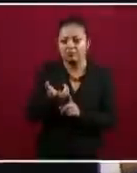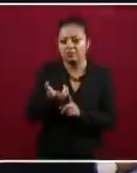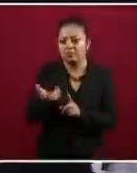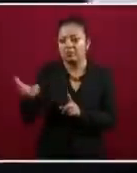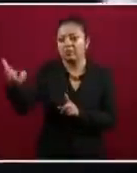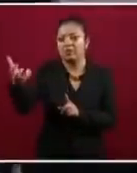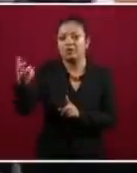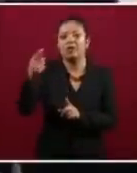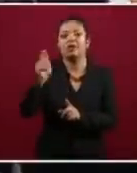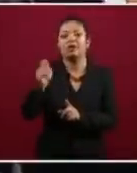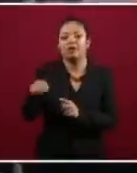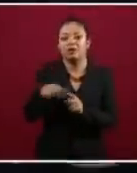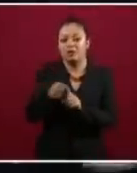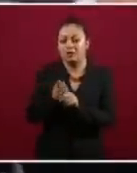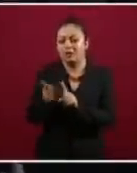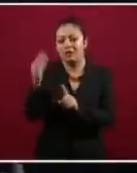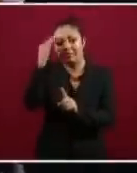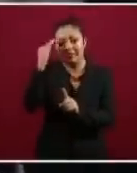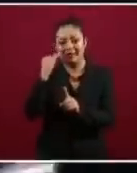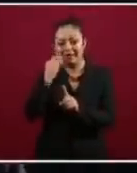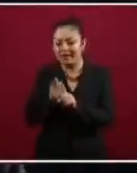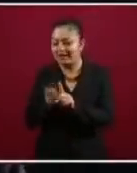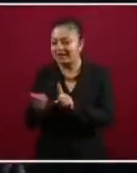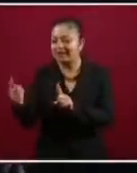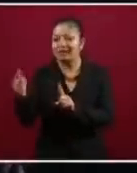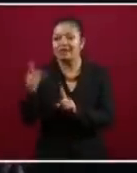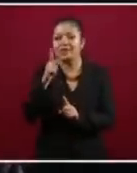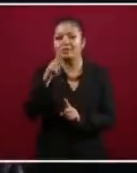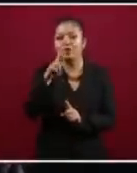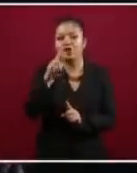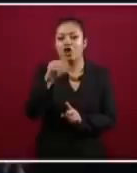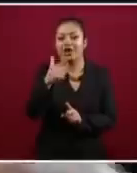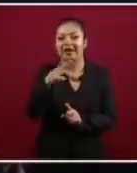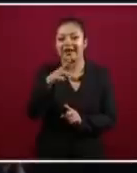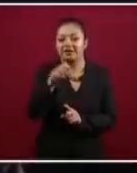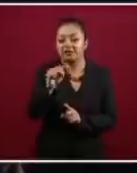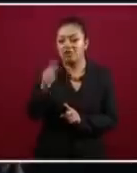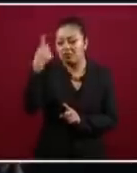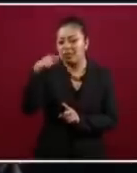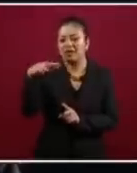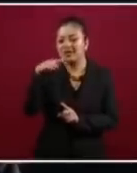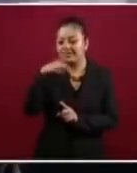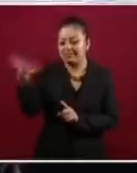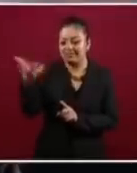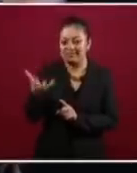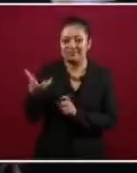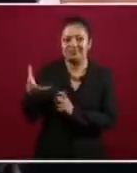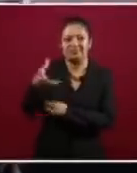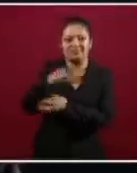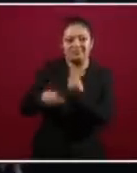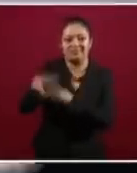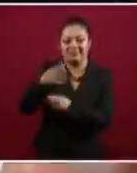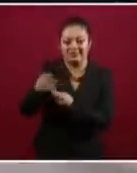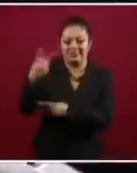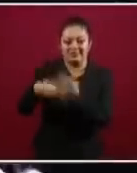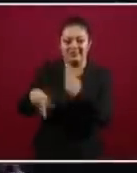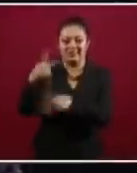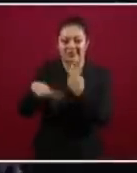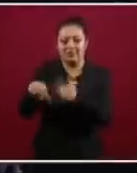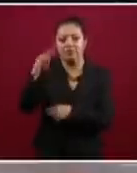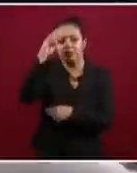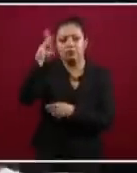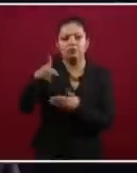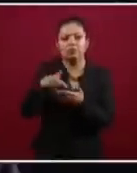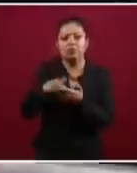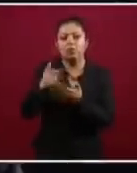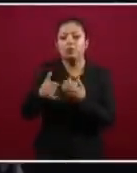Progreso, cerca de Mérida, para poder tener acceso de mercancías y darle viabilidad económica, porque estos proyectos no viven